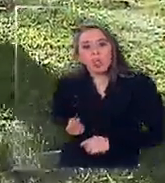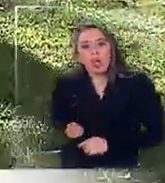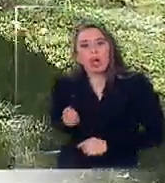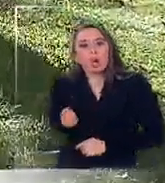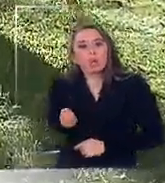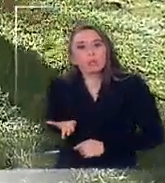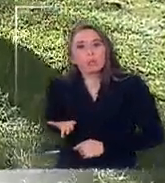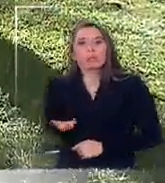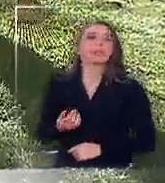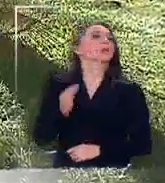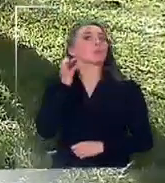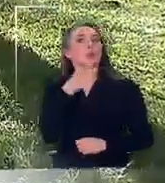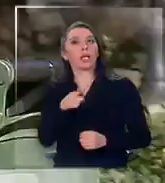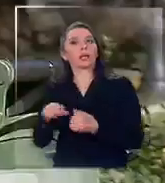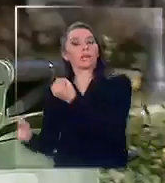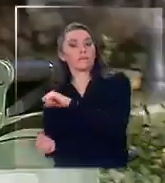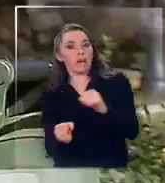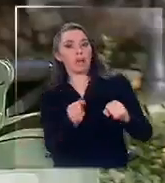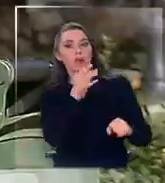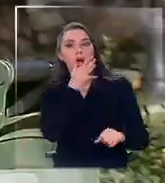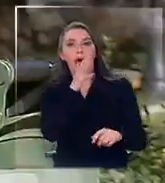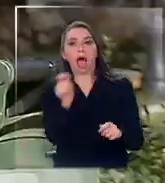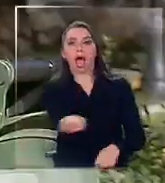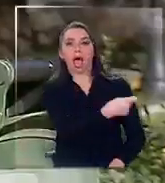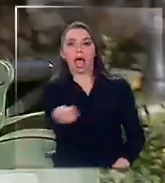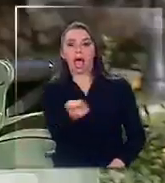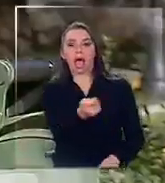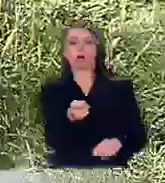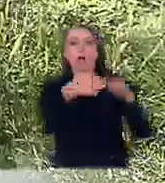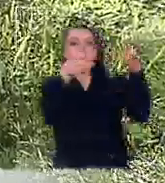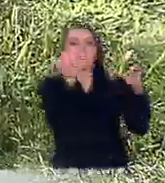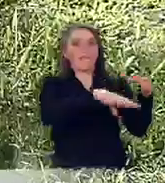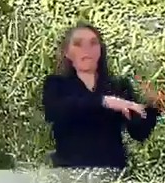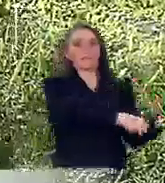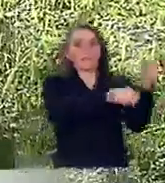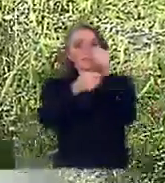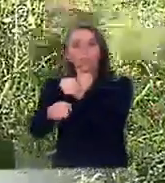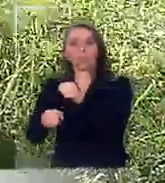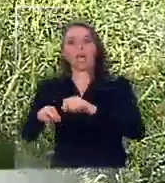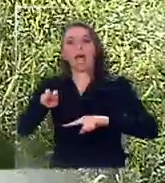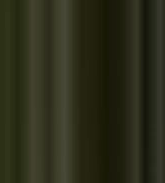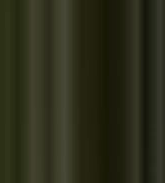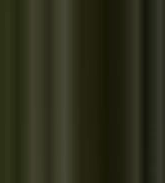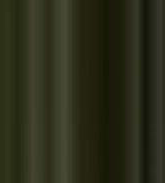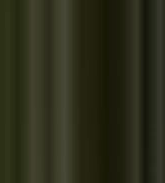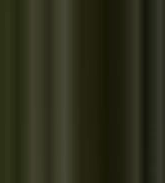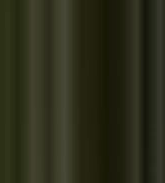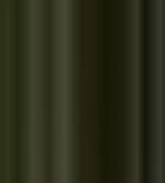Aquí barro, riego, saco la basura de los tachos, se limpian los asientos también.